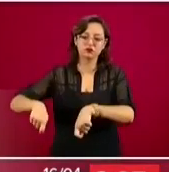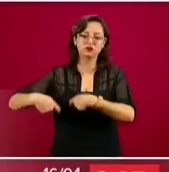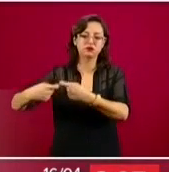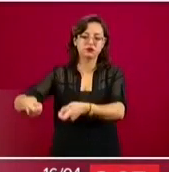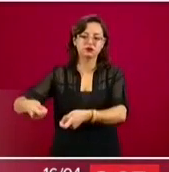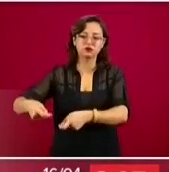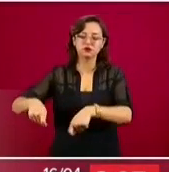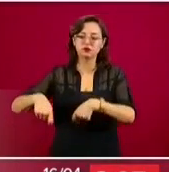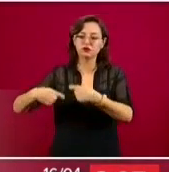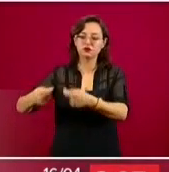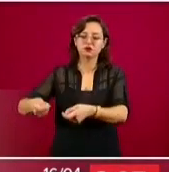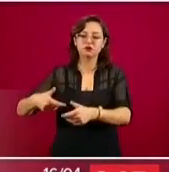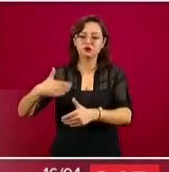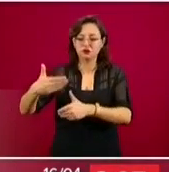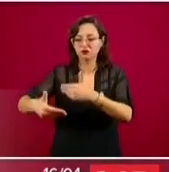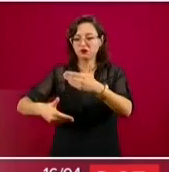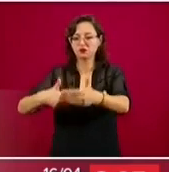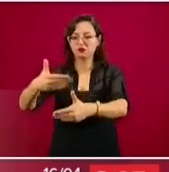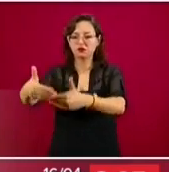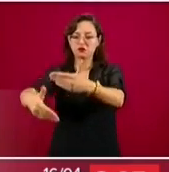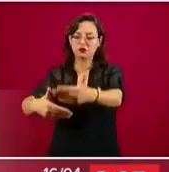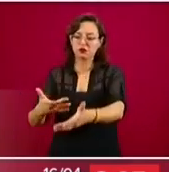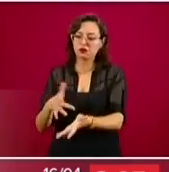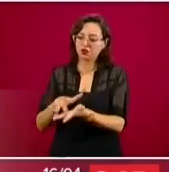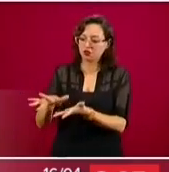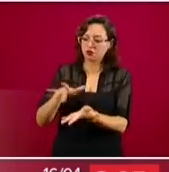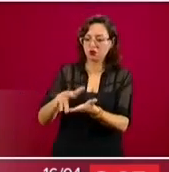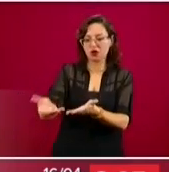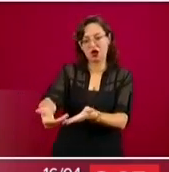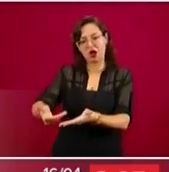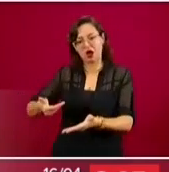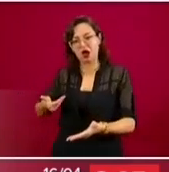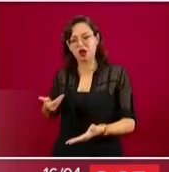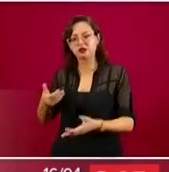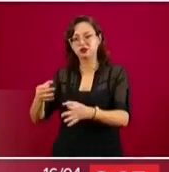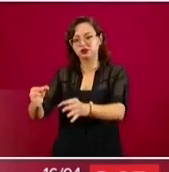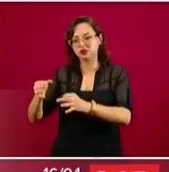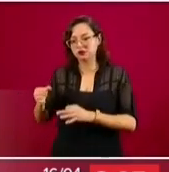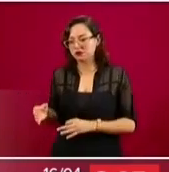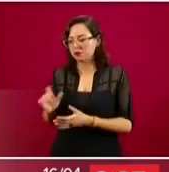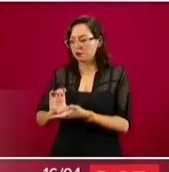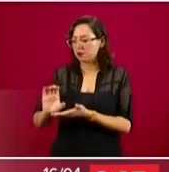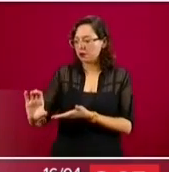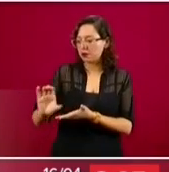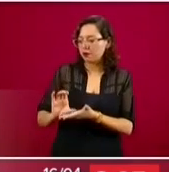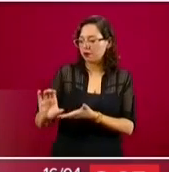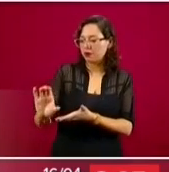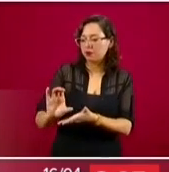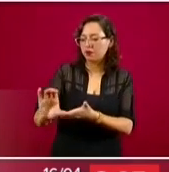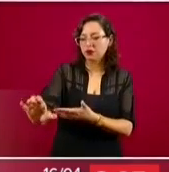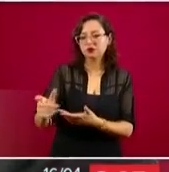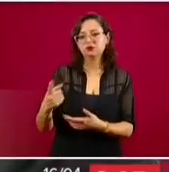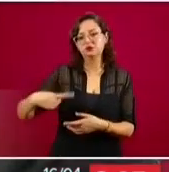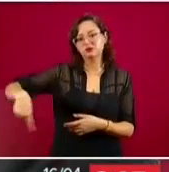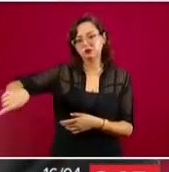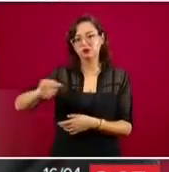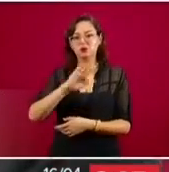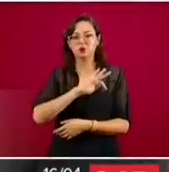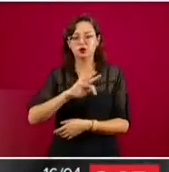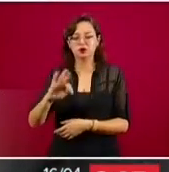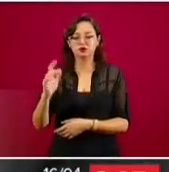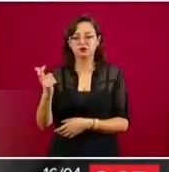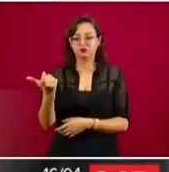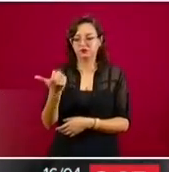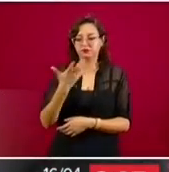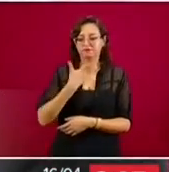para fortalecer el consumo, que la gente tenga recursos